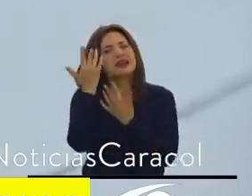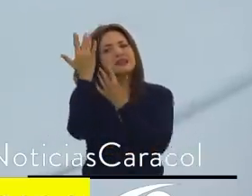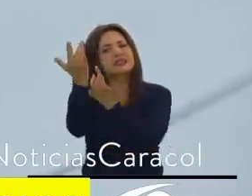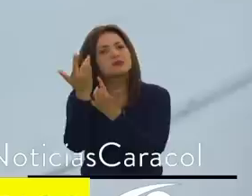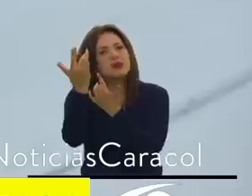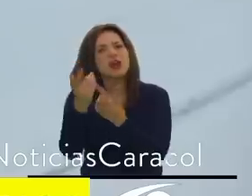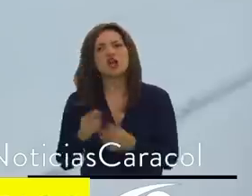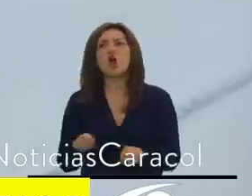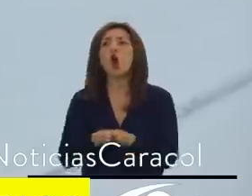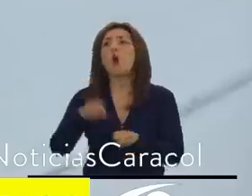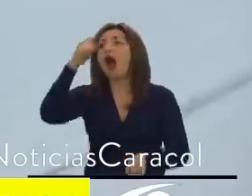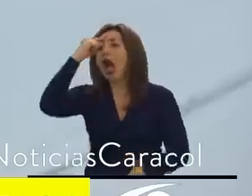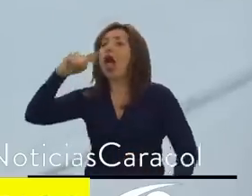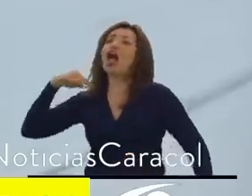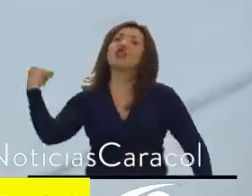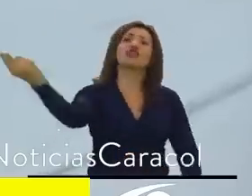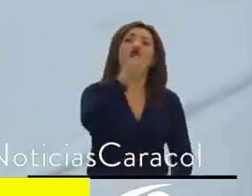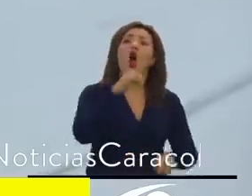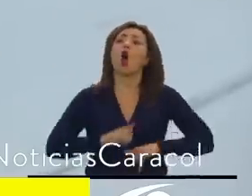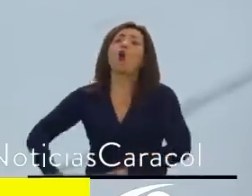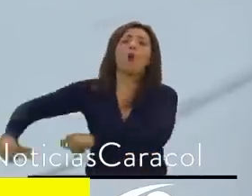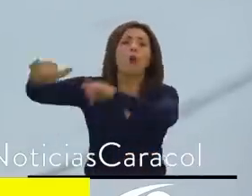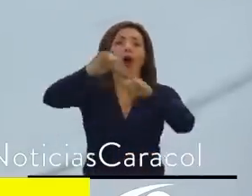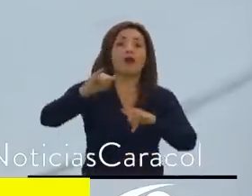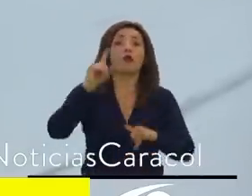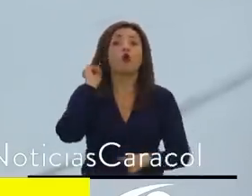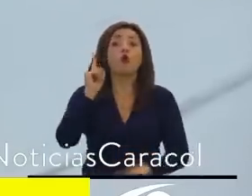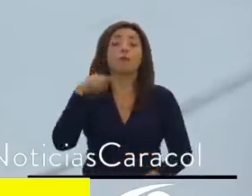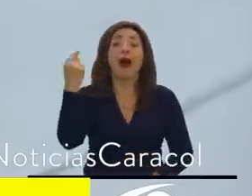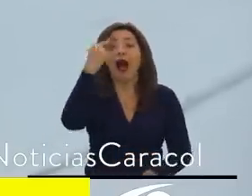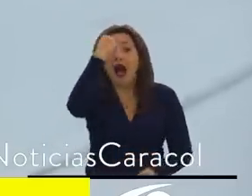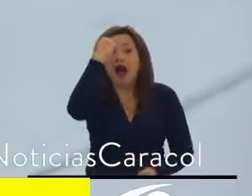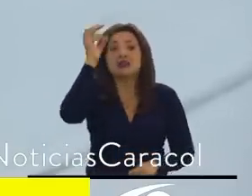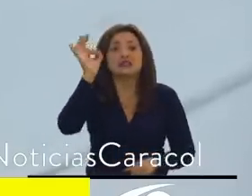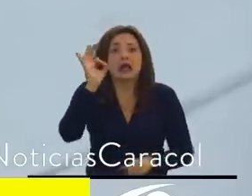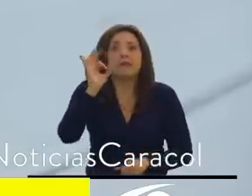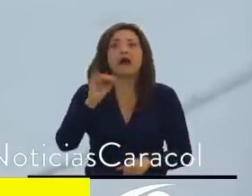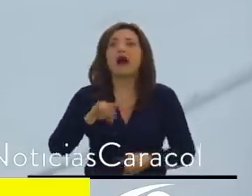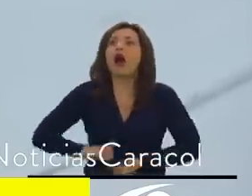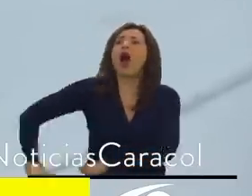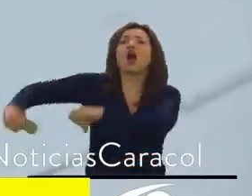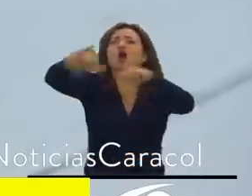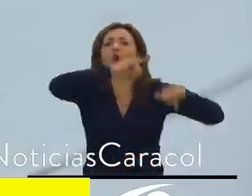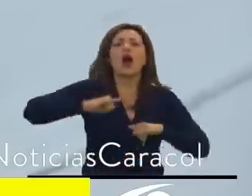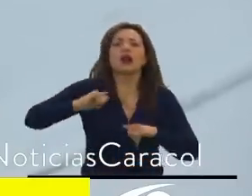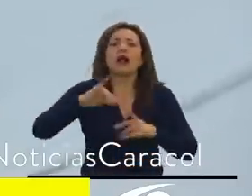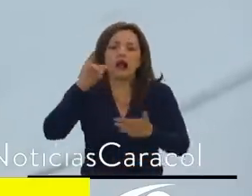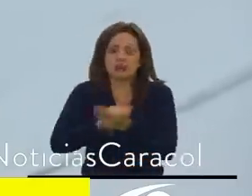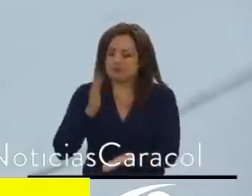generalicen. Porque por generalizar muchos terminamos así,